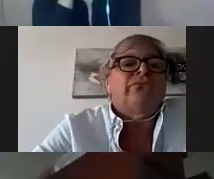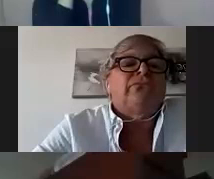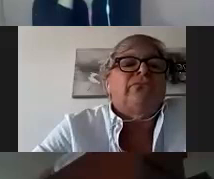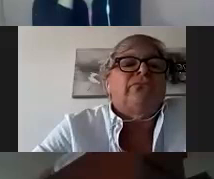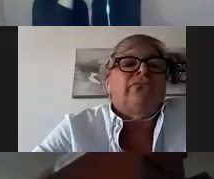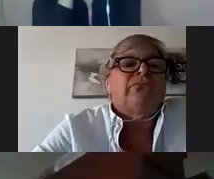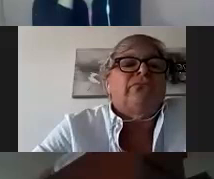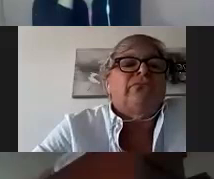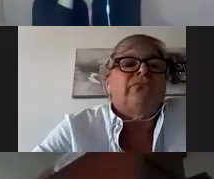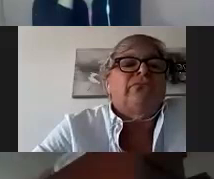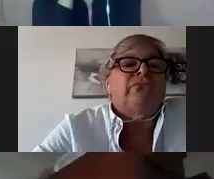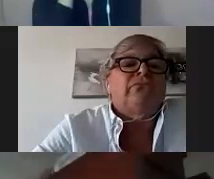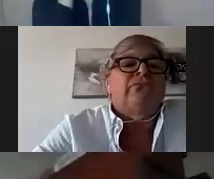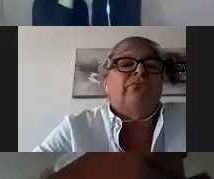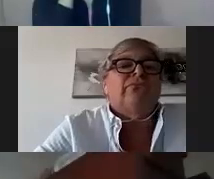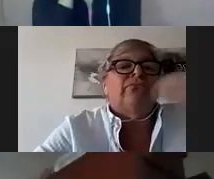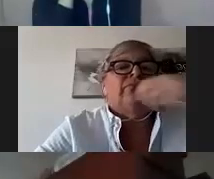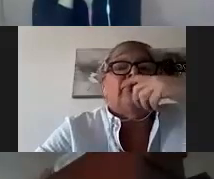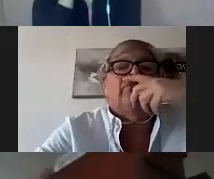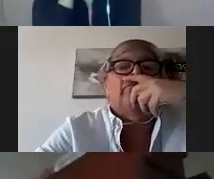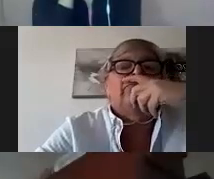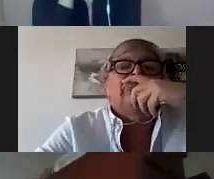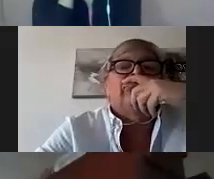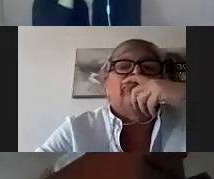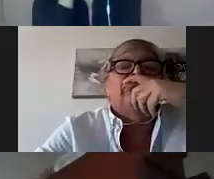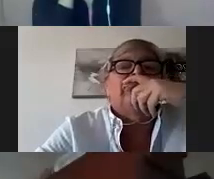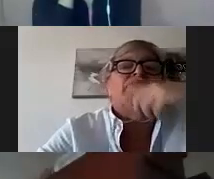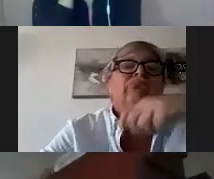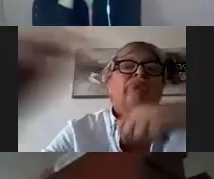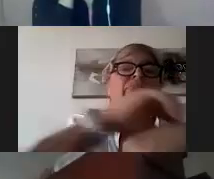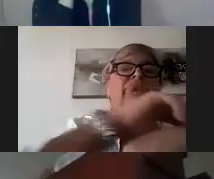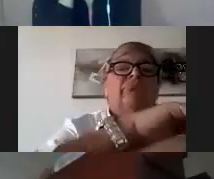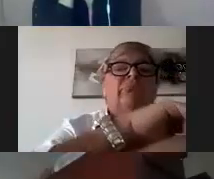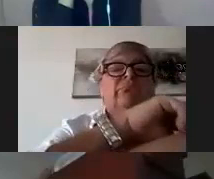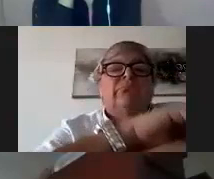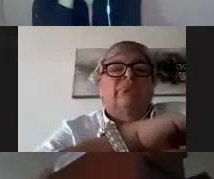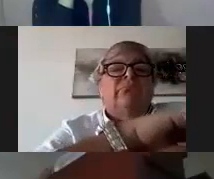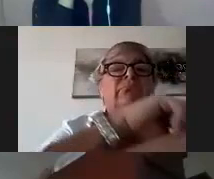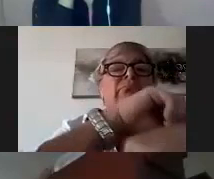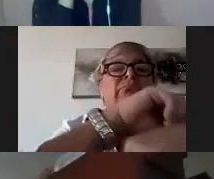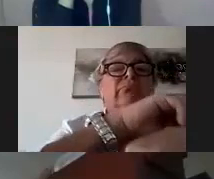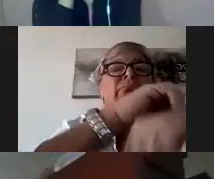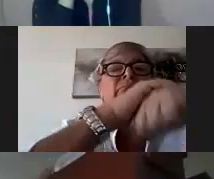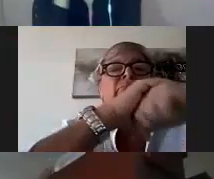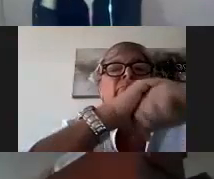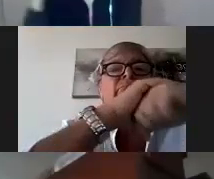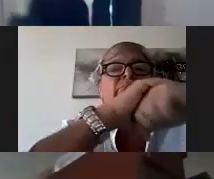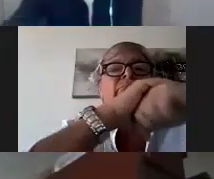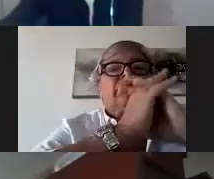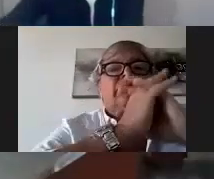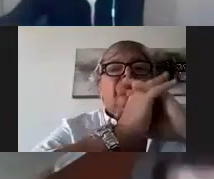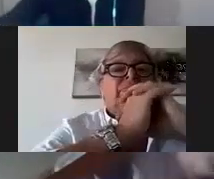autoridad competente en materia, tanto nacional, provincial o municipal, en los términos de la ley número 22.431